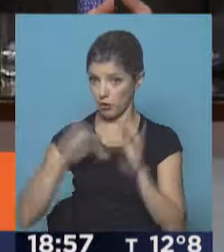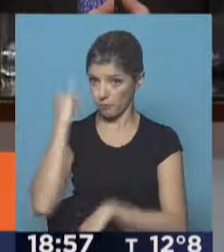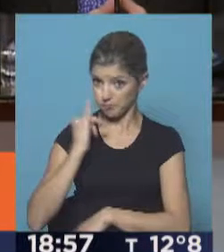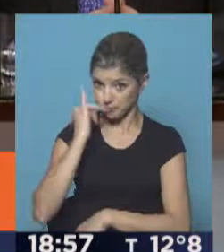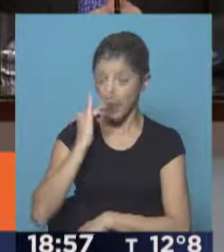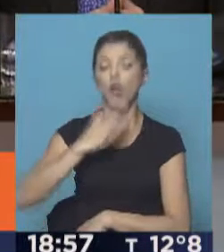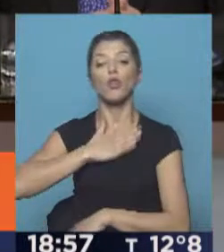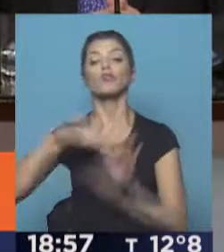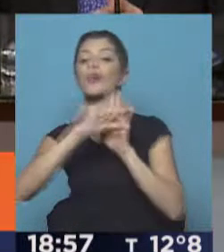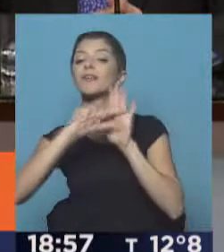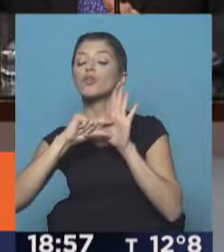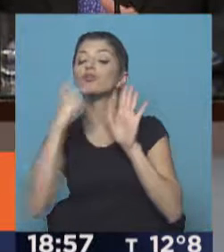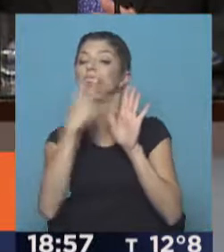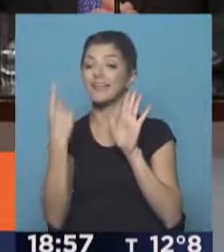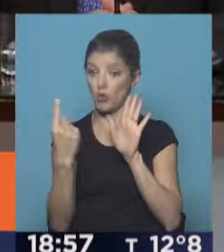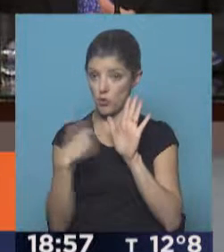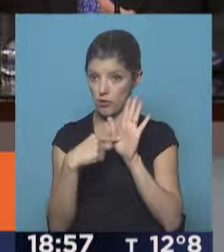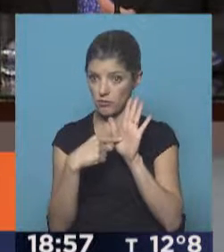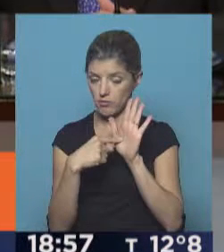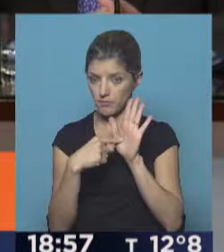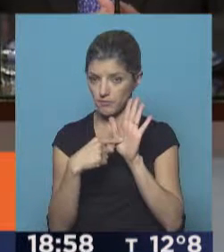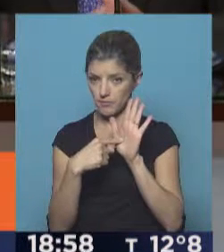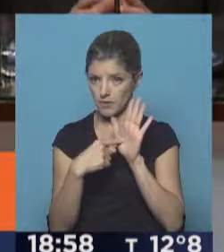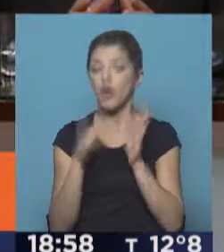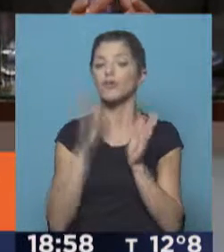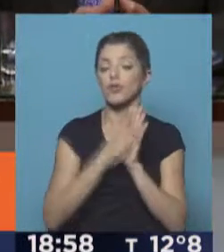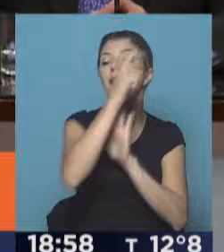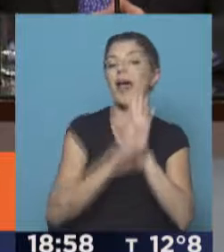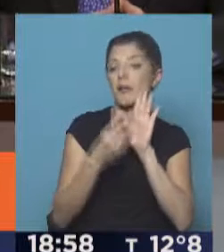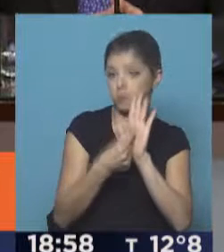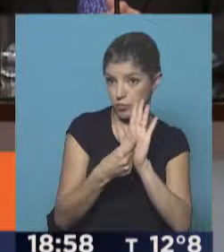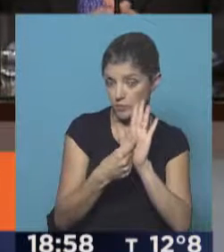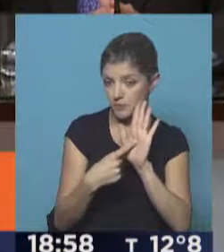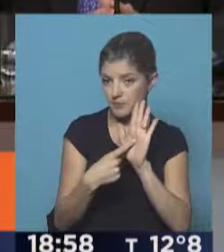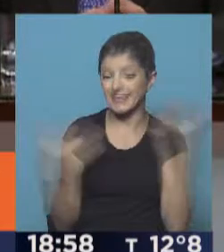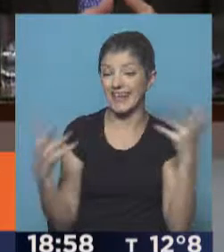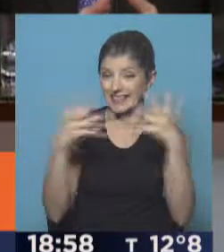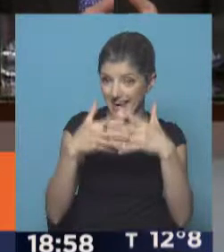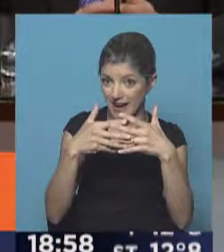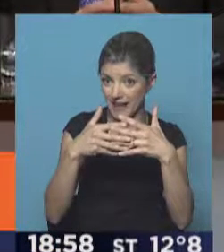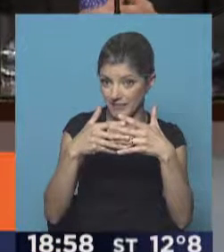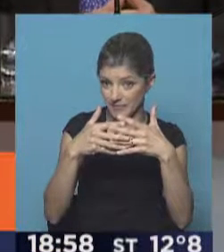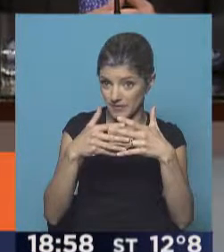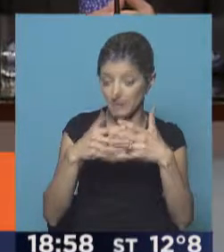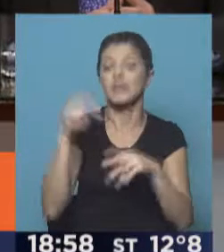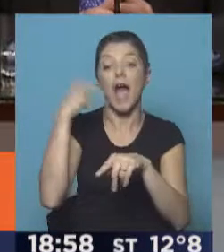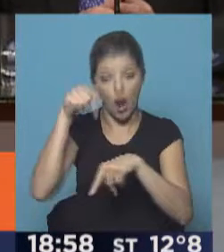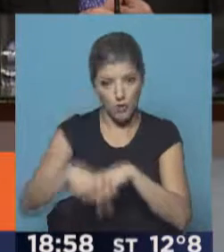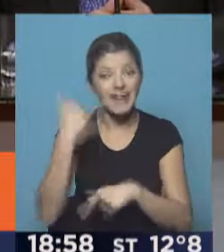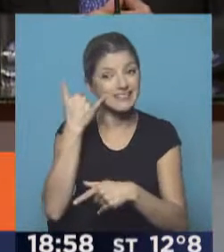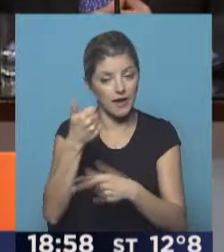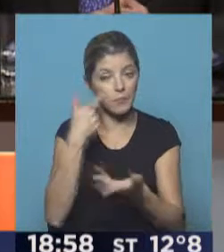la resolución 31 que habíamos previsto tener la revisión tarifaria integral en el primer trimestre del año próximo, la estamos anticipando